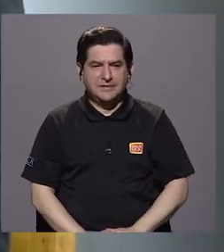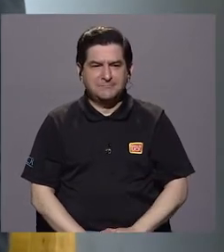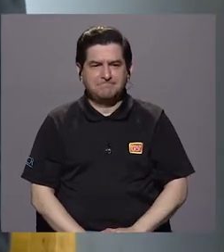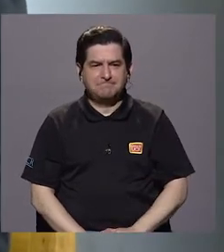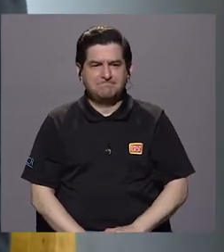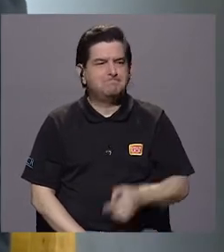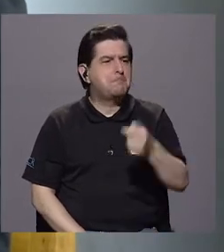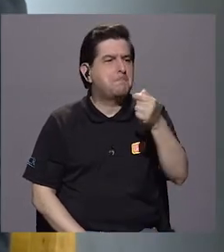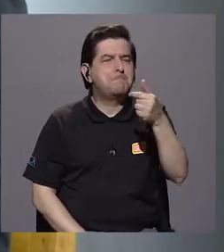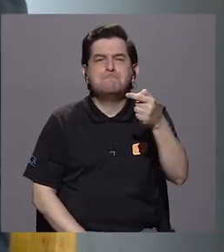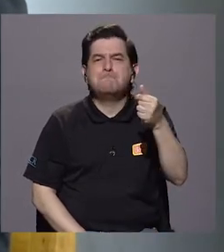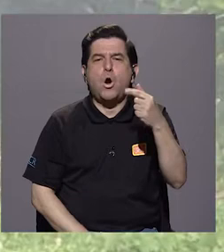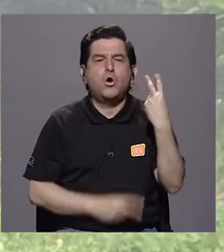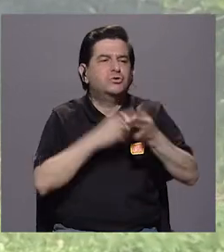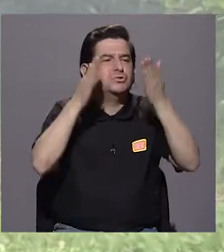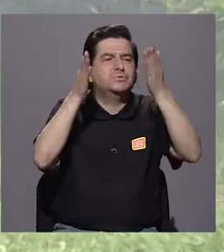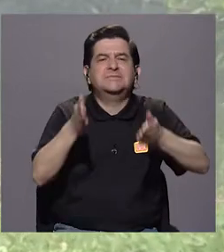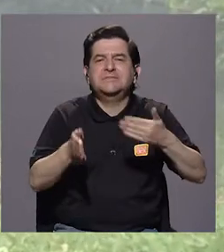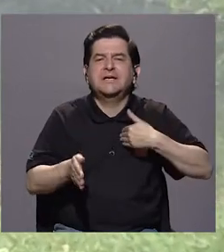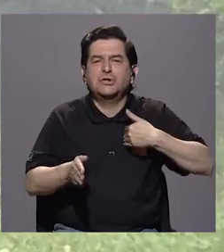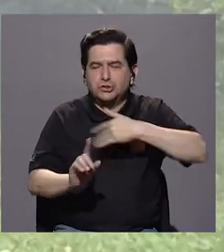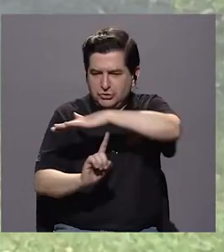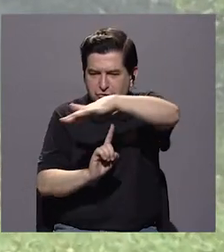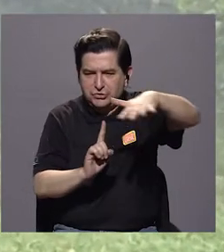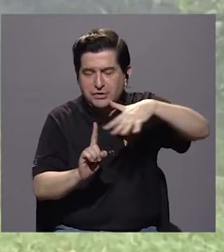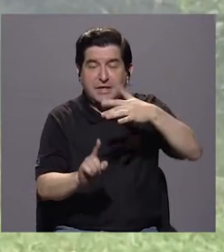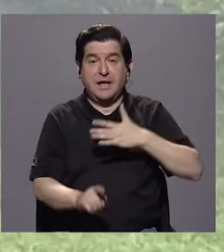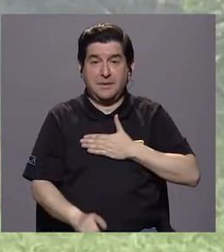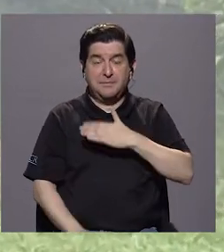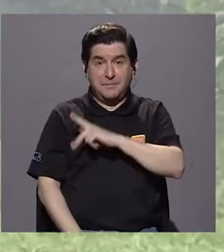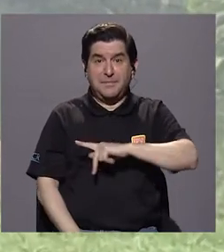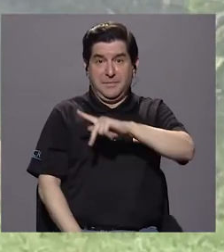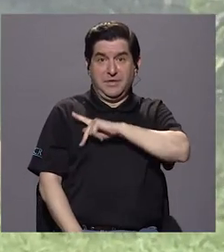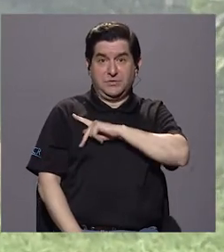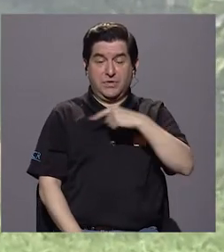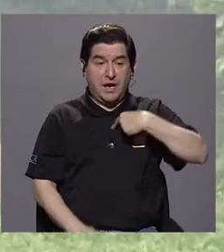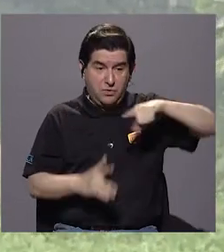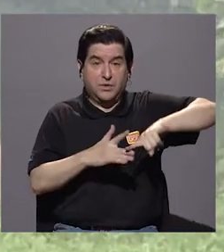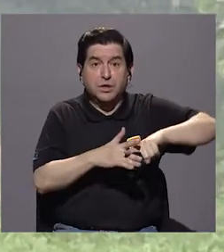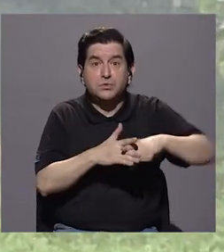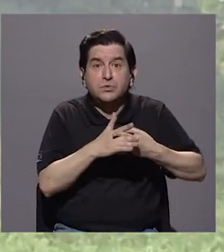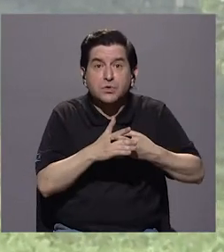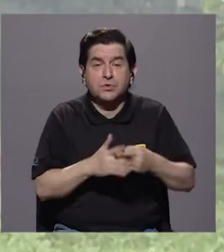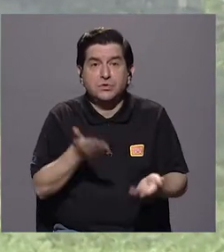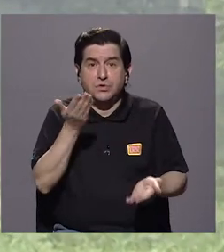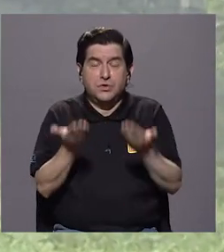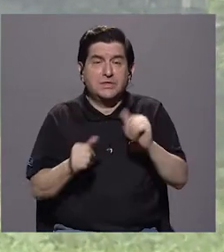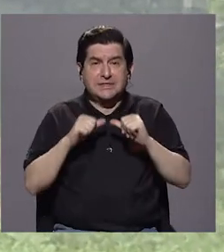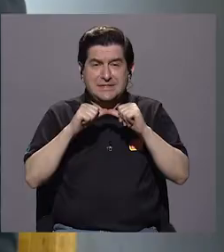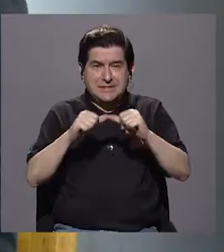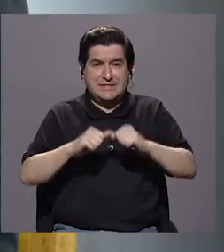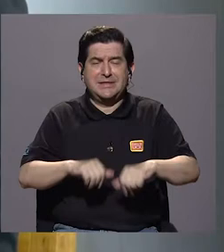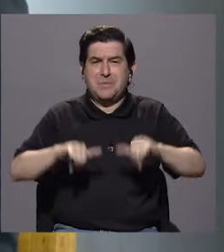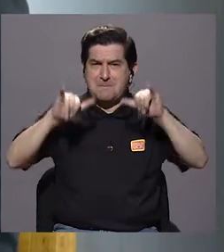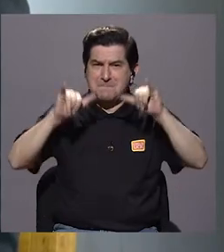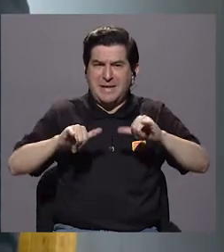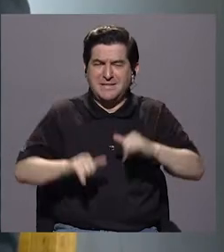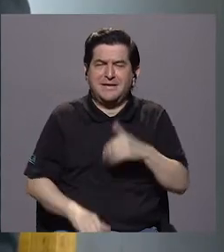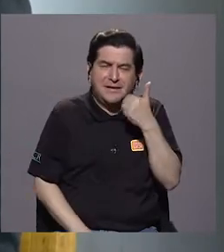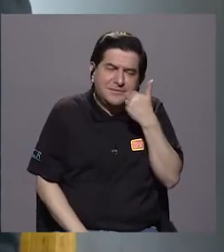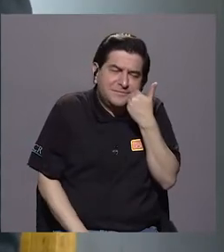Habían pocos vecinos. Por eso mi personalidad, cuando empecé, todavía sigo manteniendo la